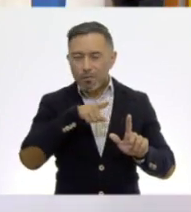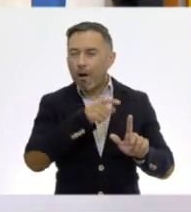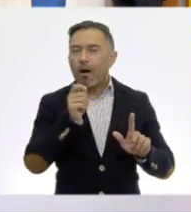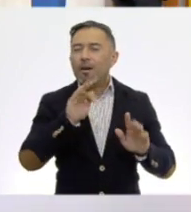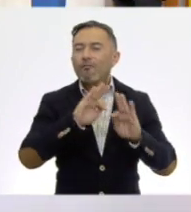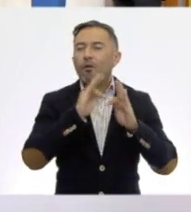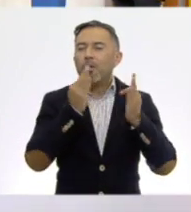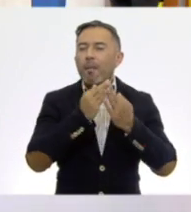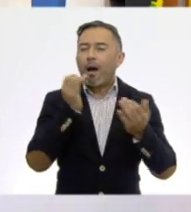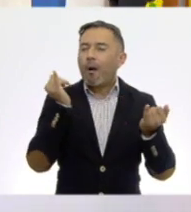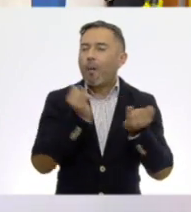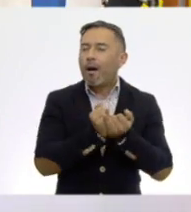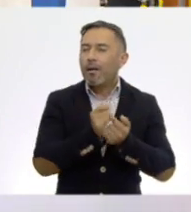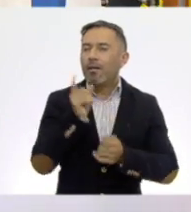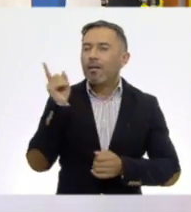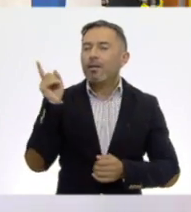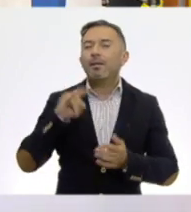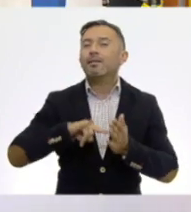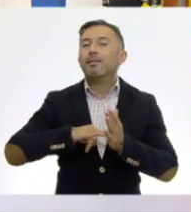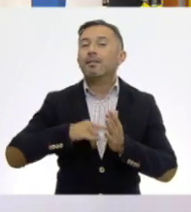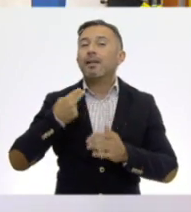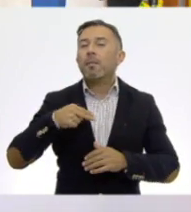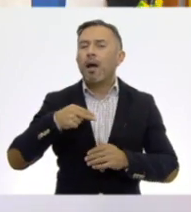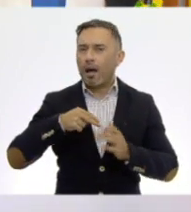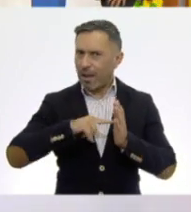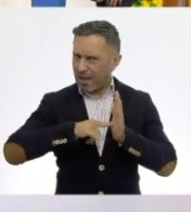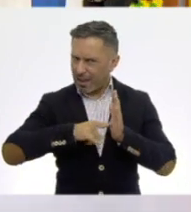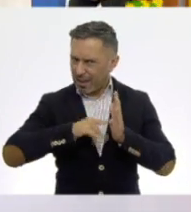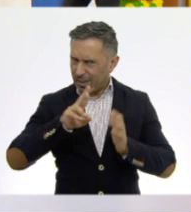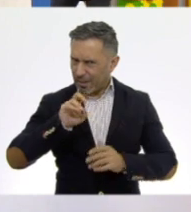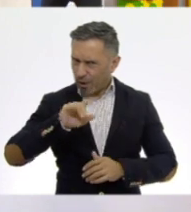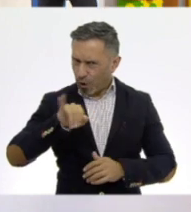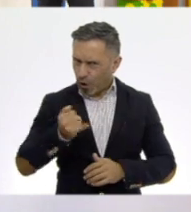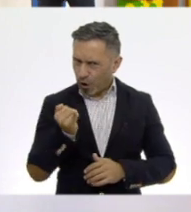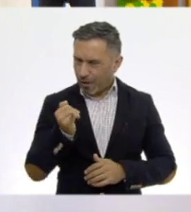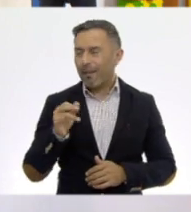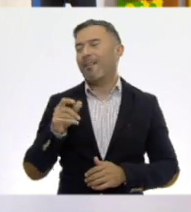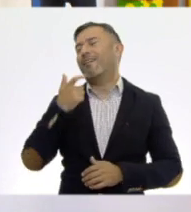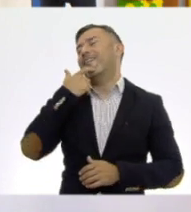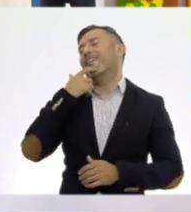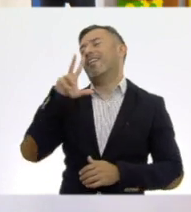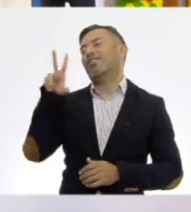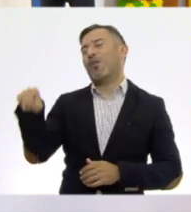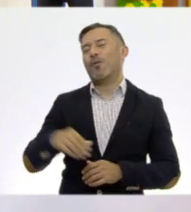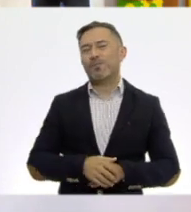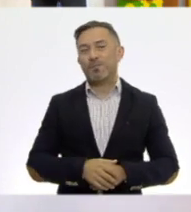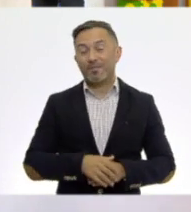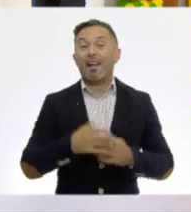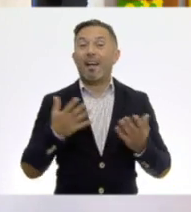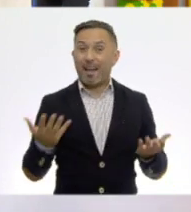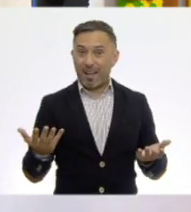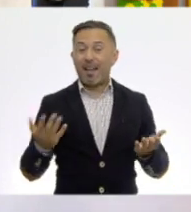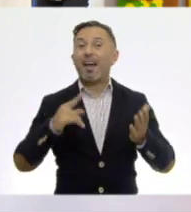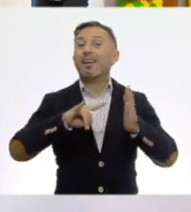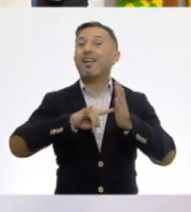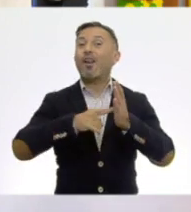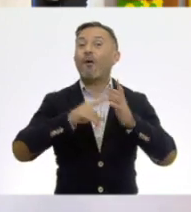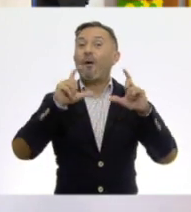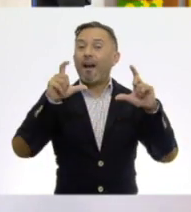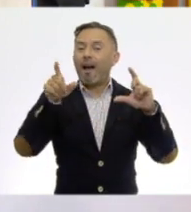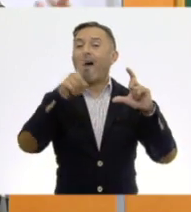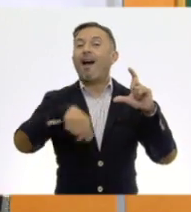llama? Se llama reloj. No. No, es que el reloj era el que tenía la forma del